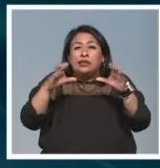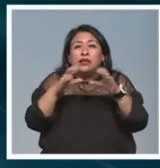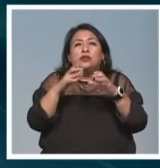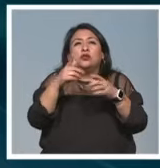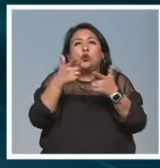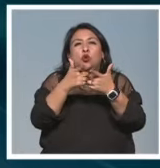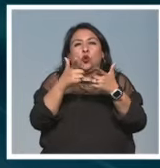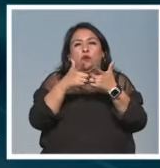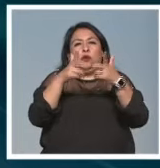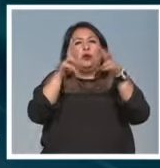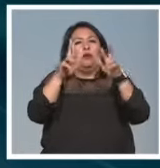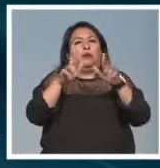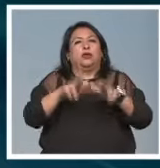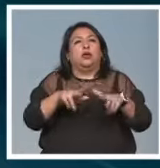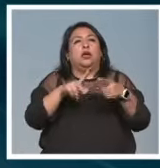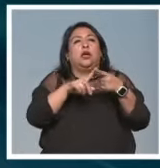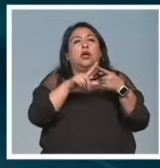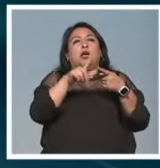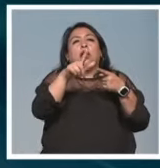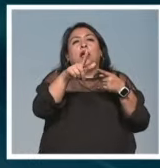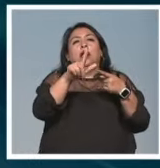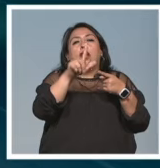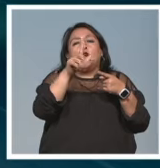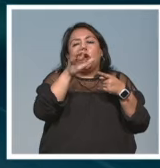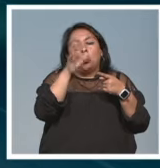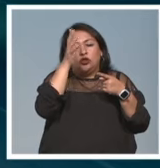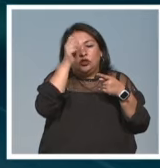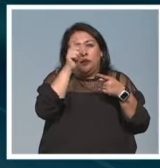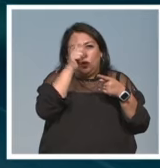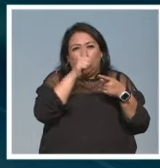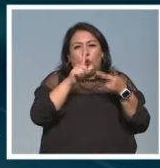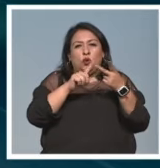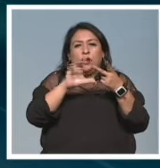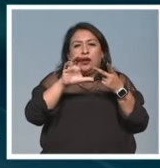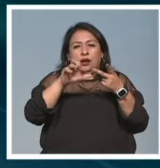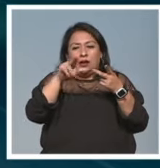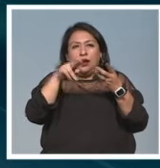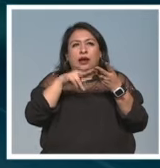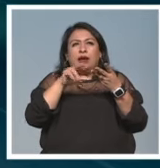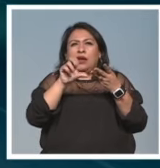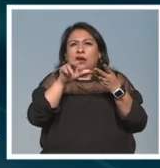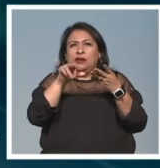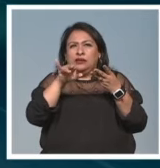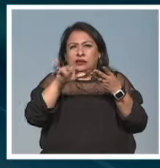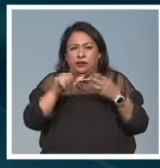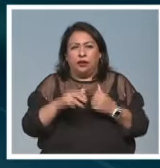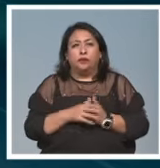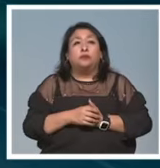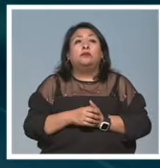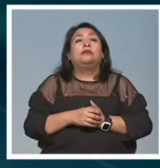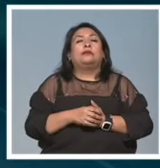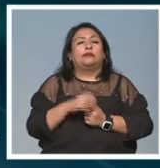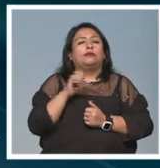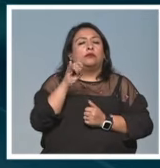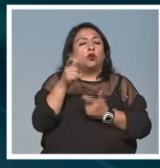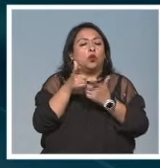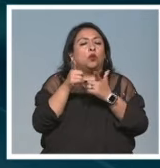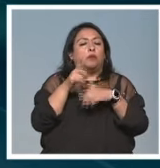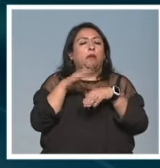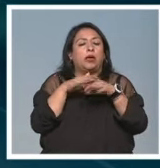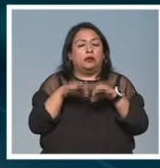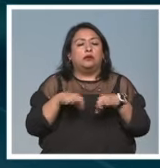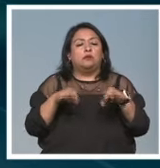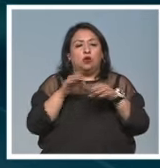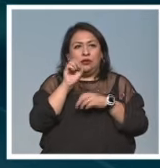de bandas representativas como La Concepción de la Luna, El Clan y Ansia. Sí, es una de las bandas más